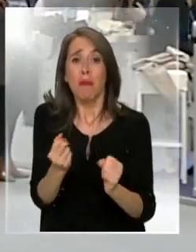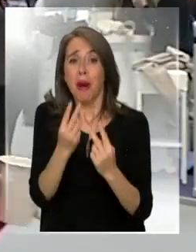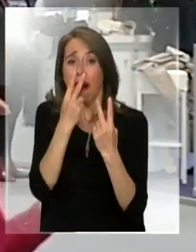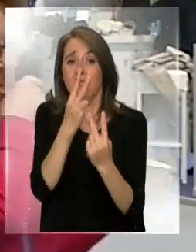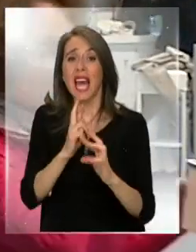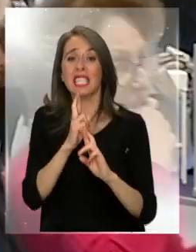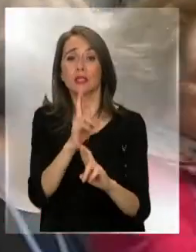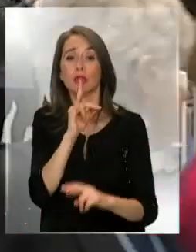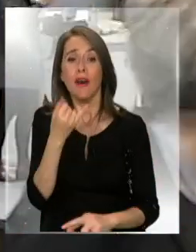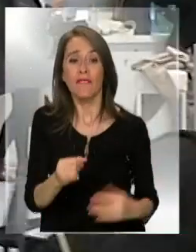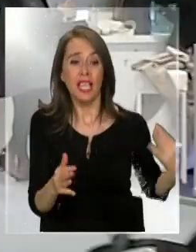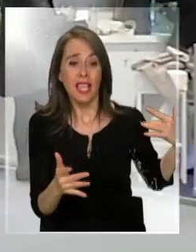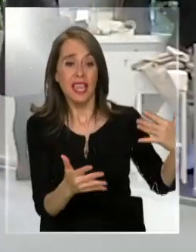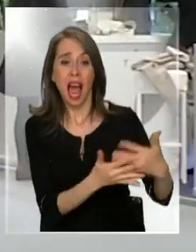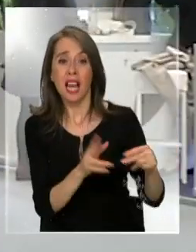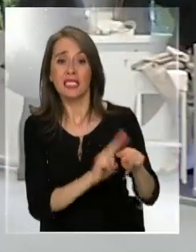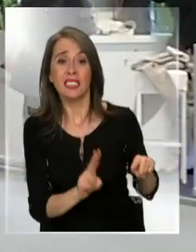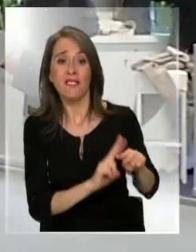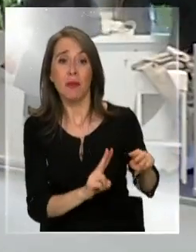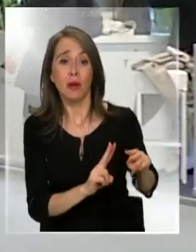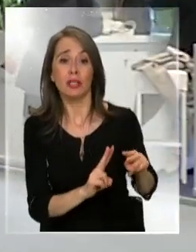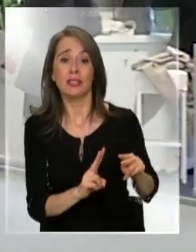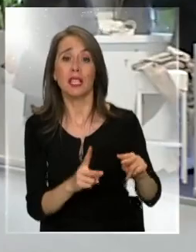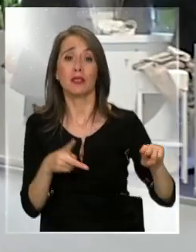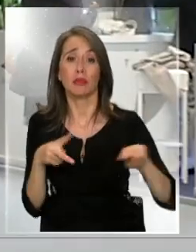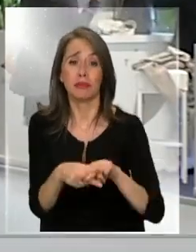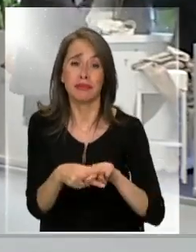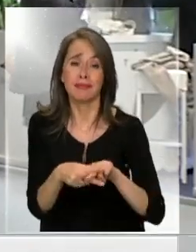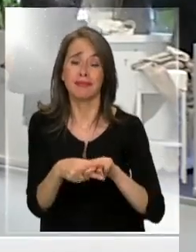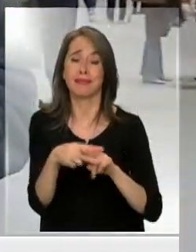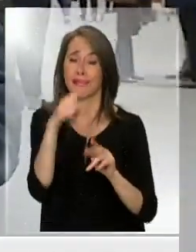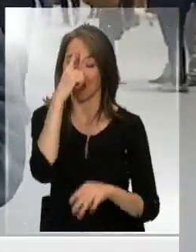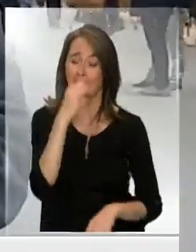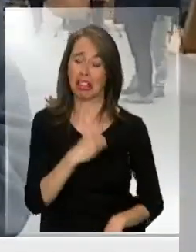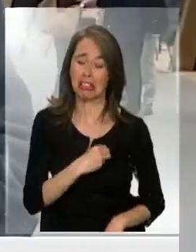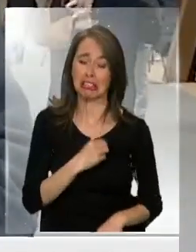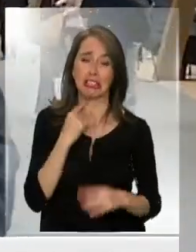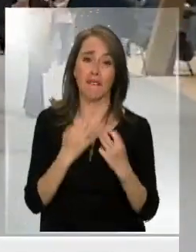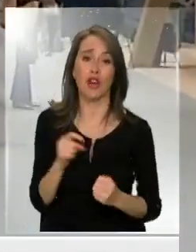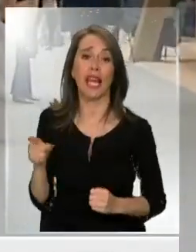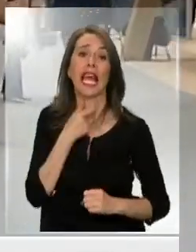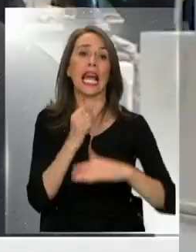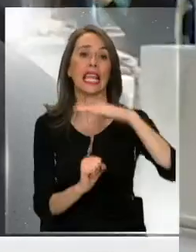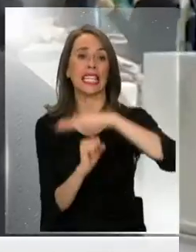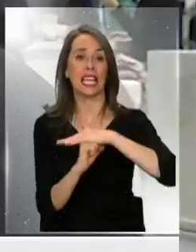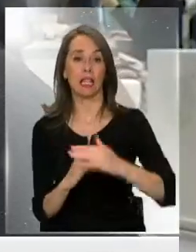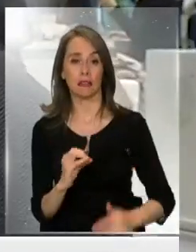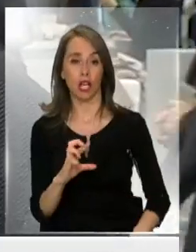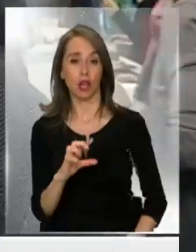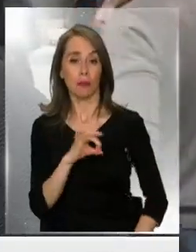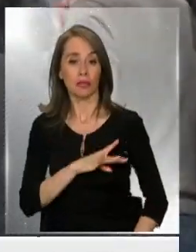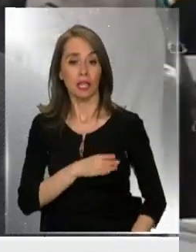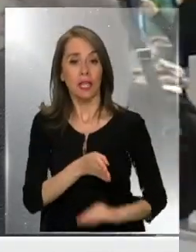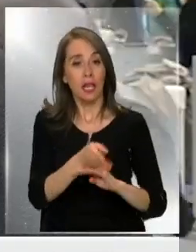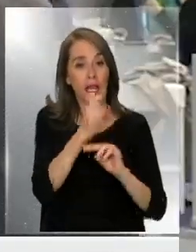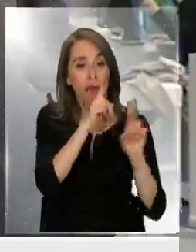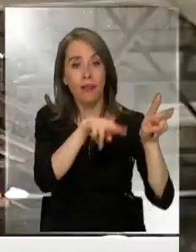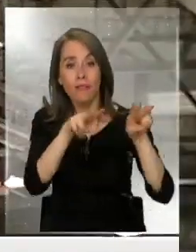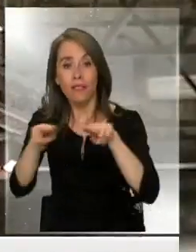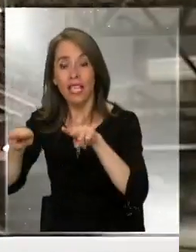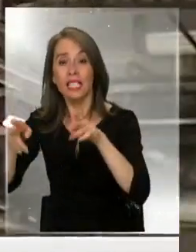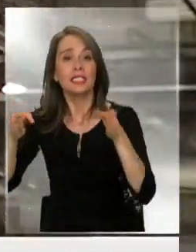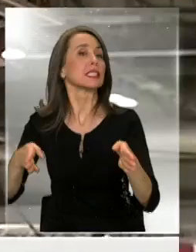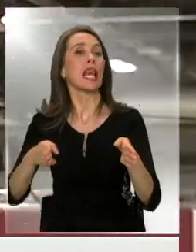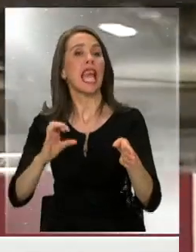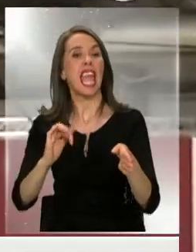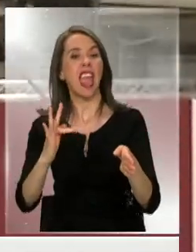final de lo que veníamos trabajando, obviamente una tristeza, una frustración muy grande. Quien fuera el gerente de la COP Chile recorre los pasillos de IFEMA,